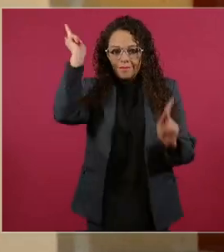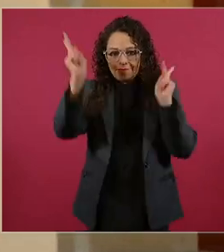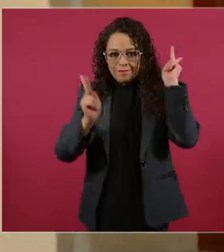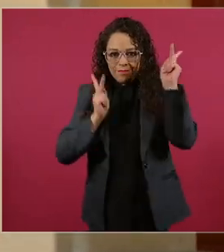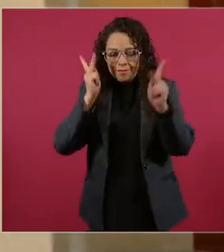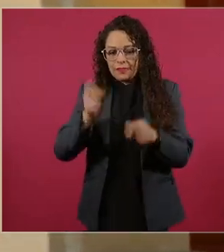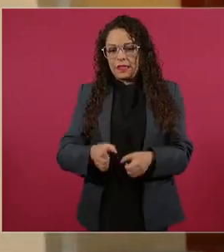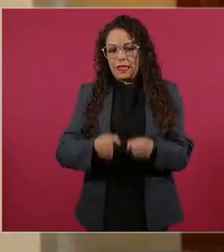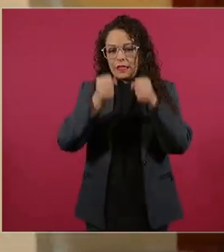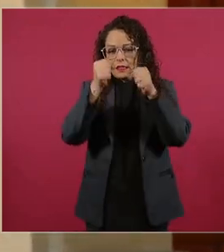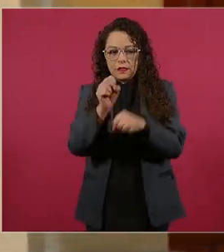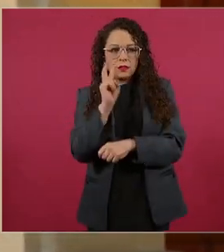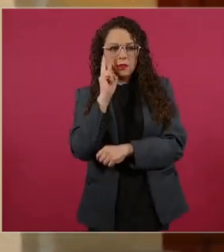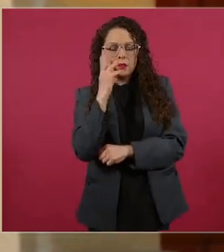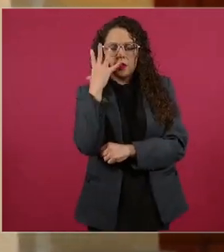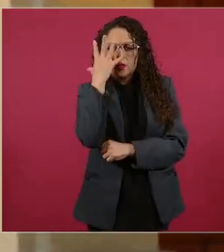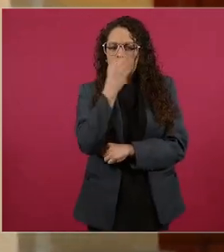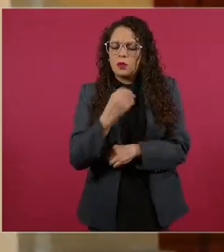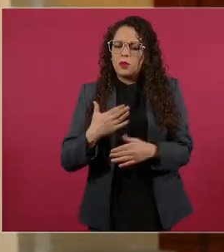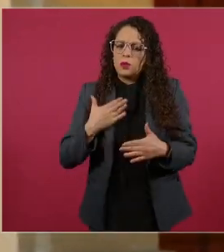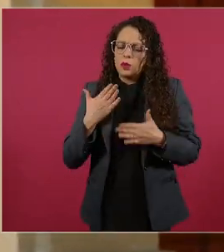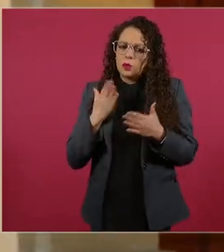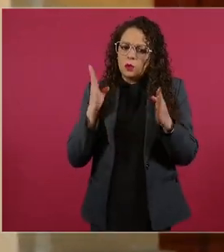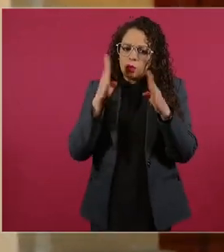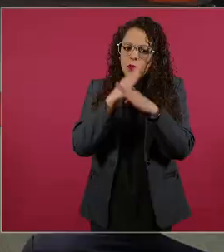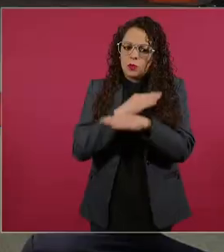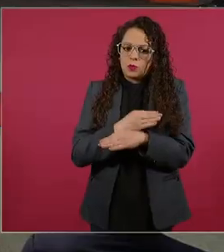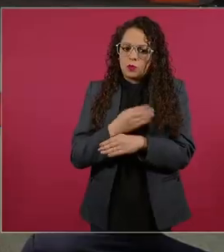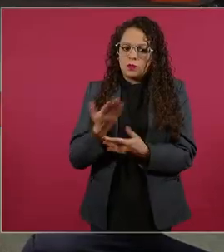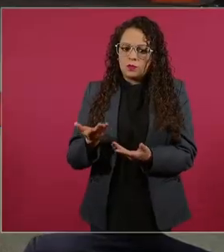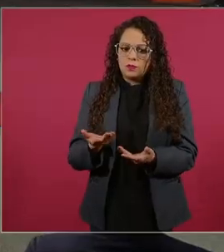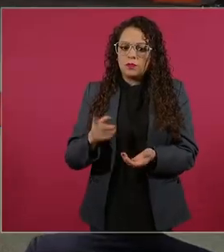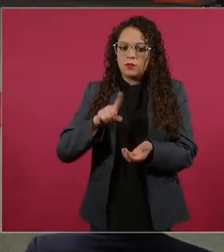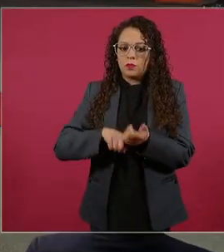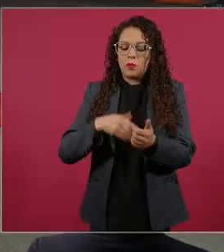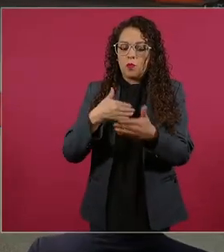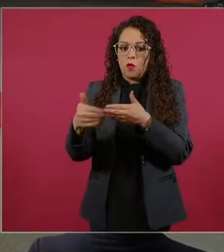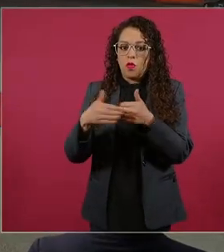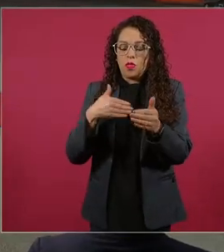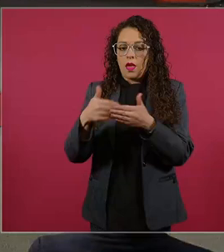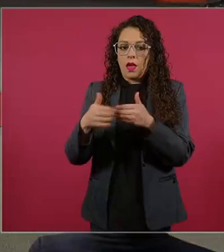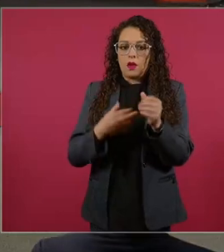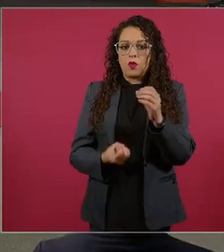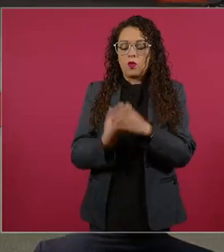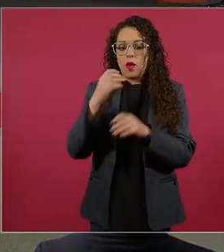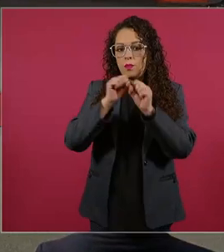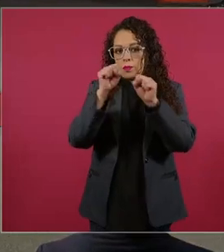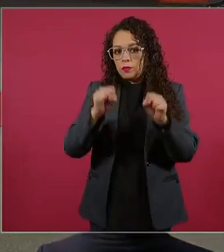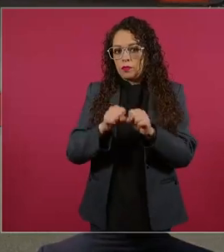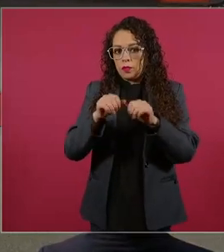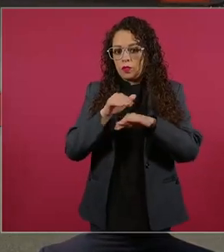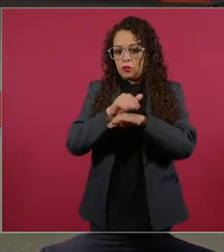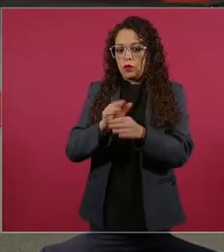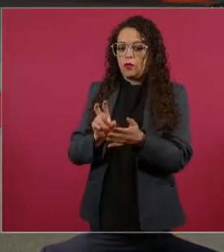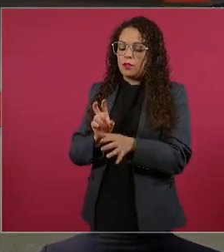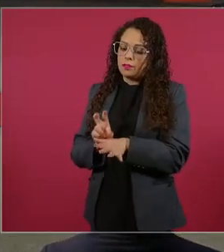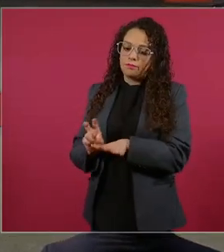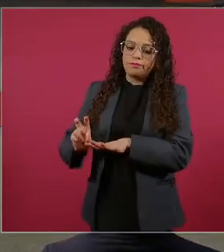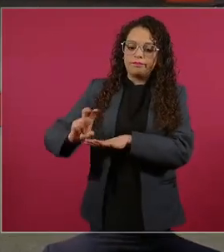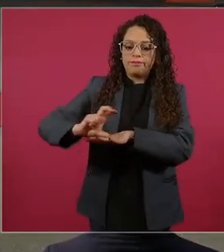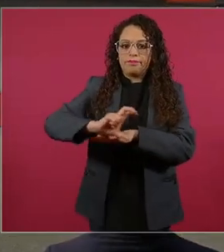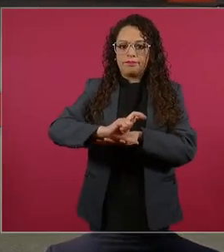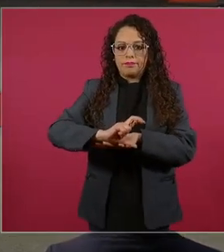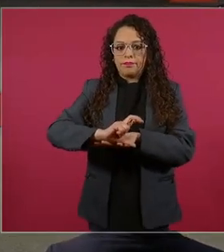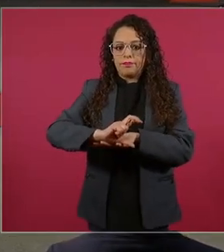lo estamos disfrutando nosotros en la operación de este sistema ferroviario moderno y complejo que es para todas y todos